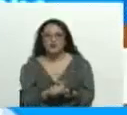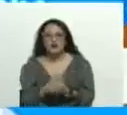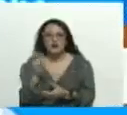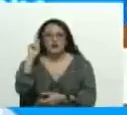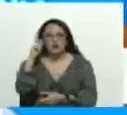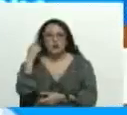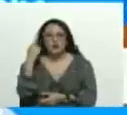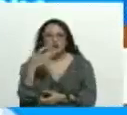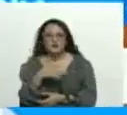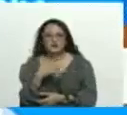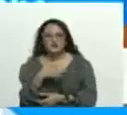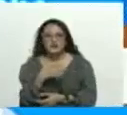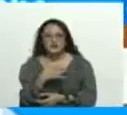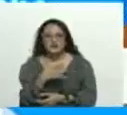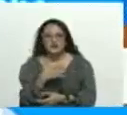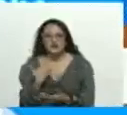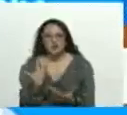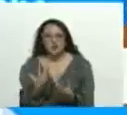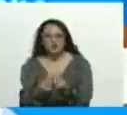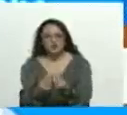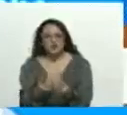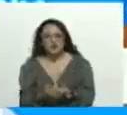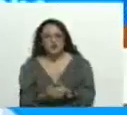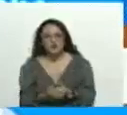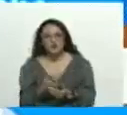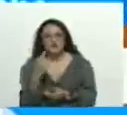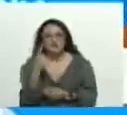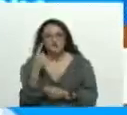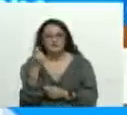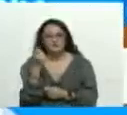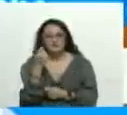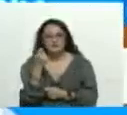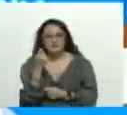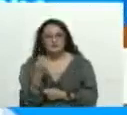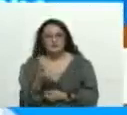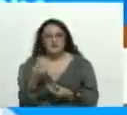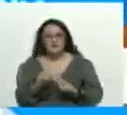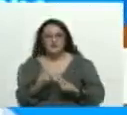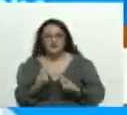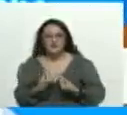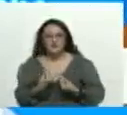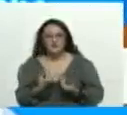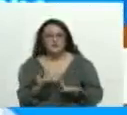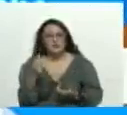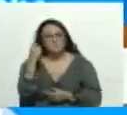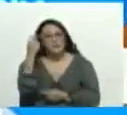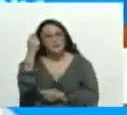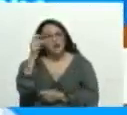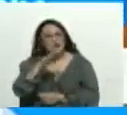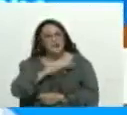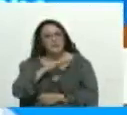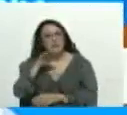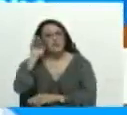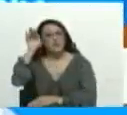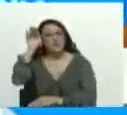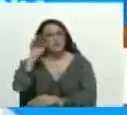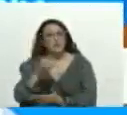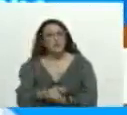recordar a sentir a vibrar con ustedes una memoria que está más viva que nunca una memoria plena de futuro por cierto